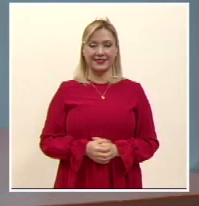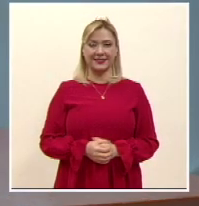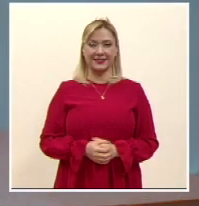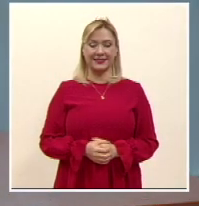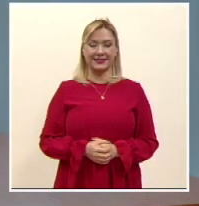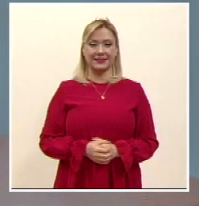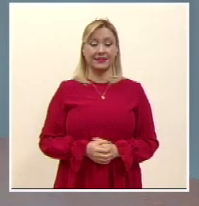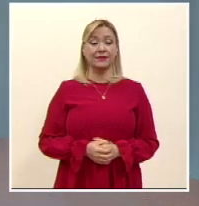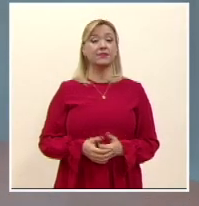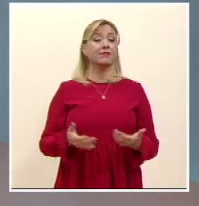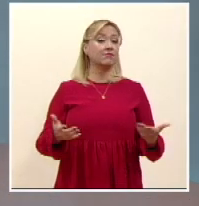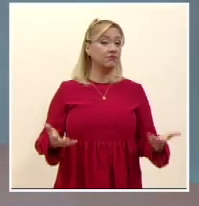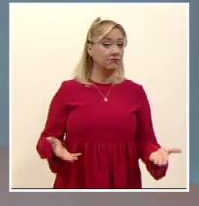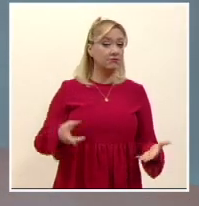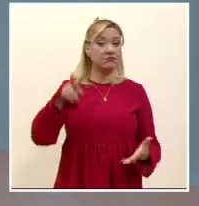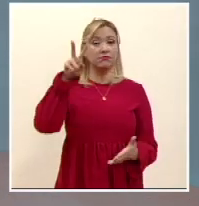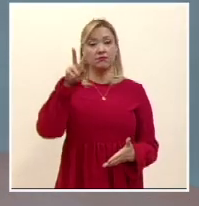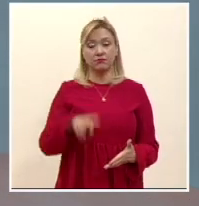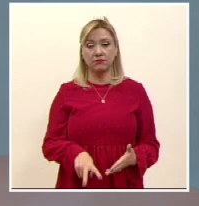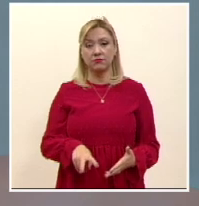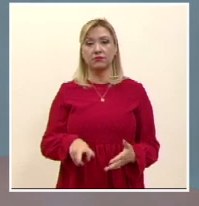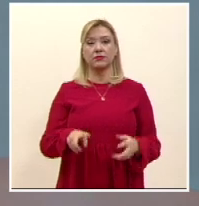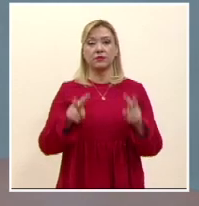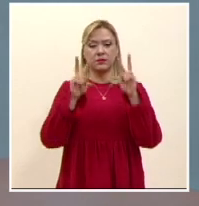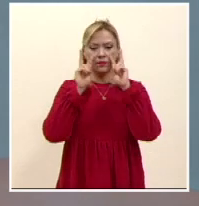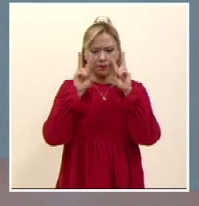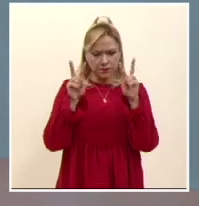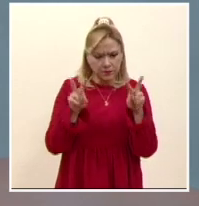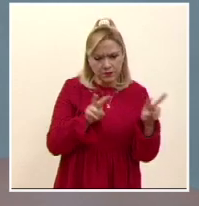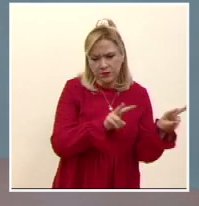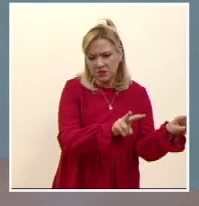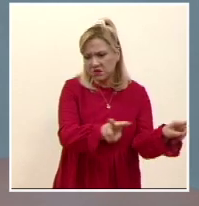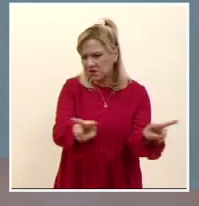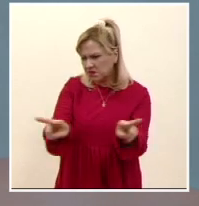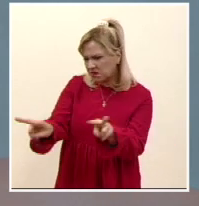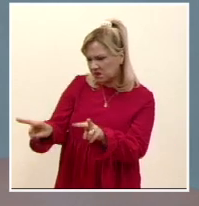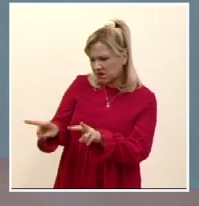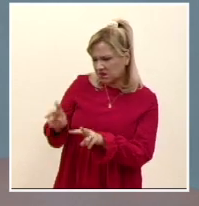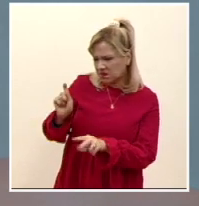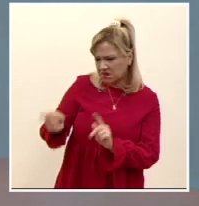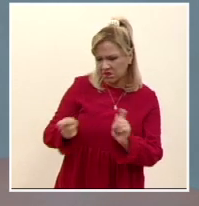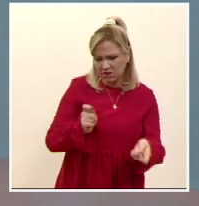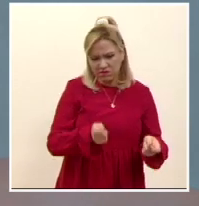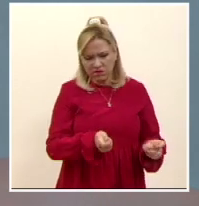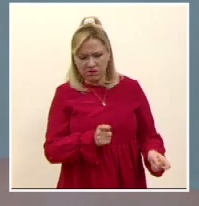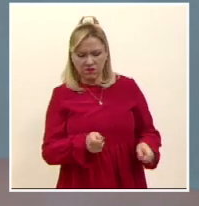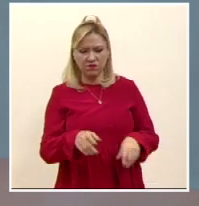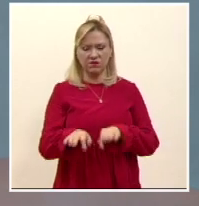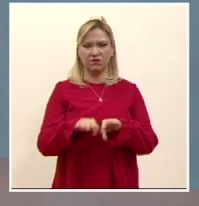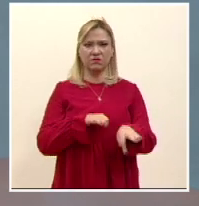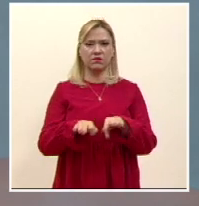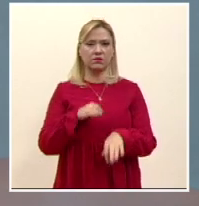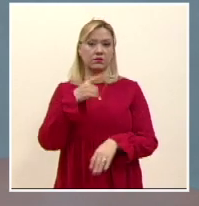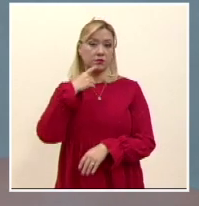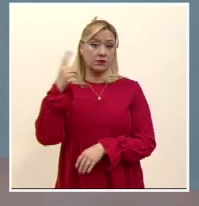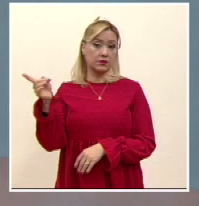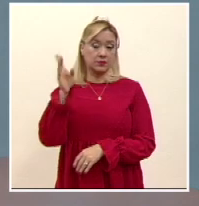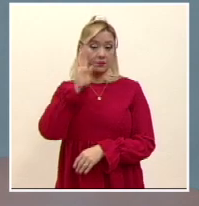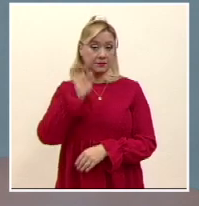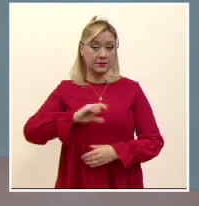Con una postura crítica a la actividad jurisdiccional, asumió su cargo la ministra Lenia Batres